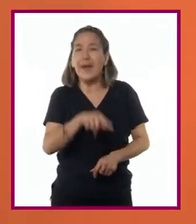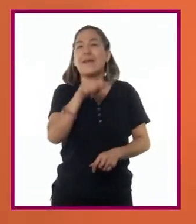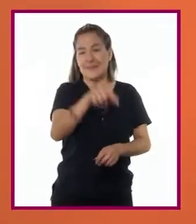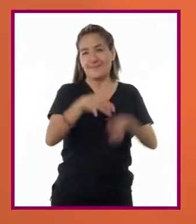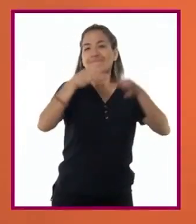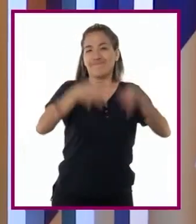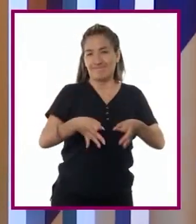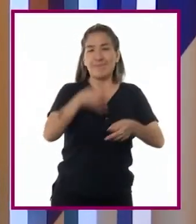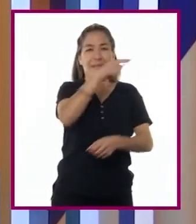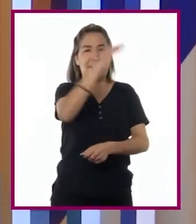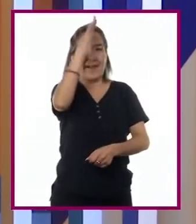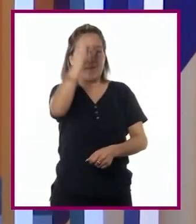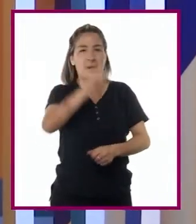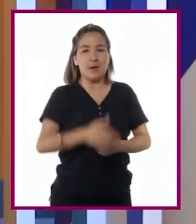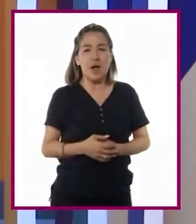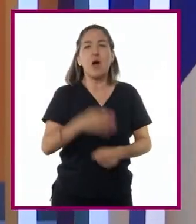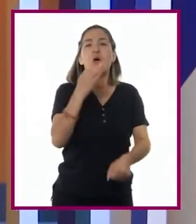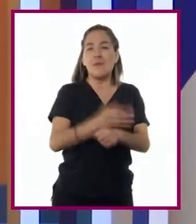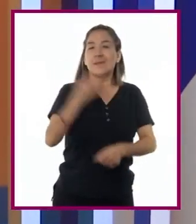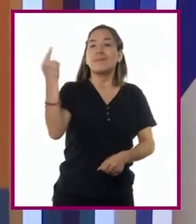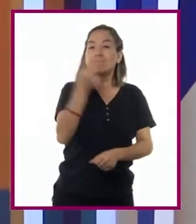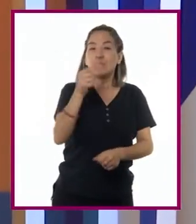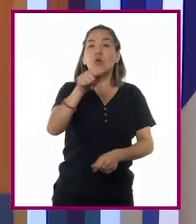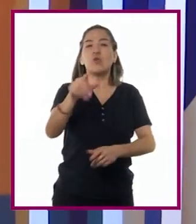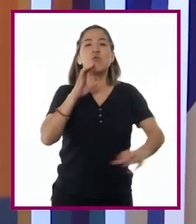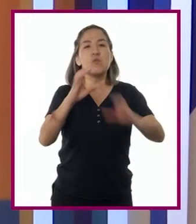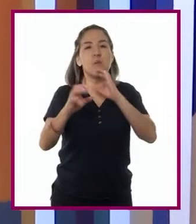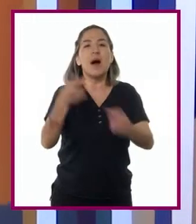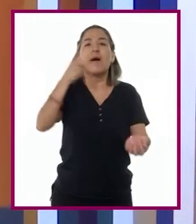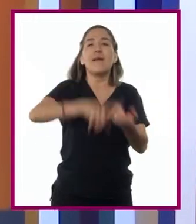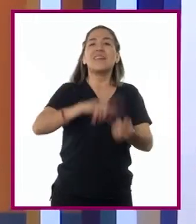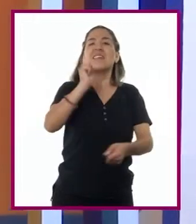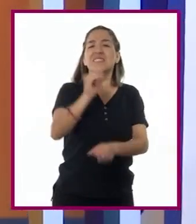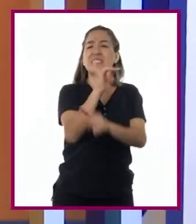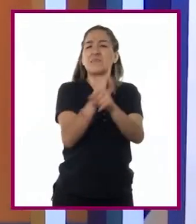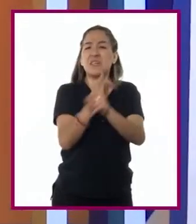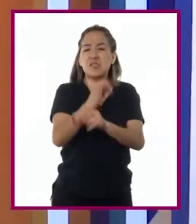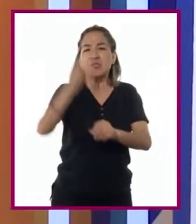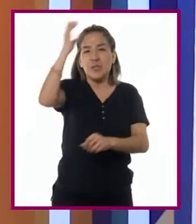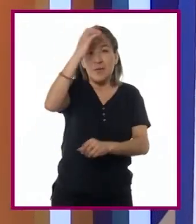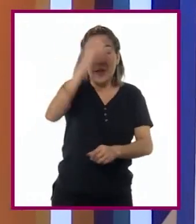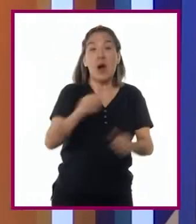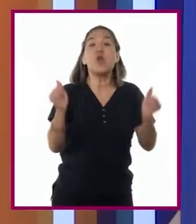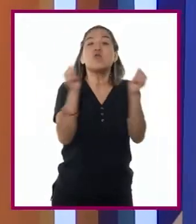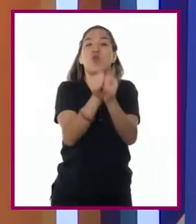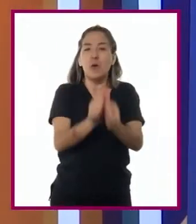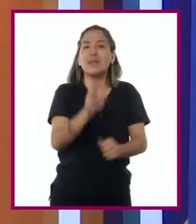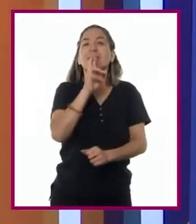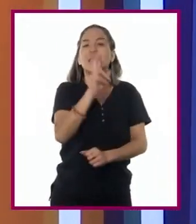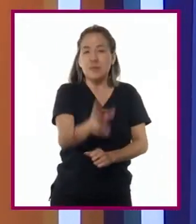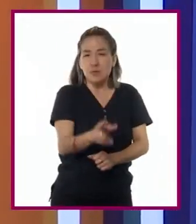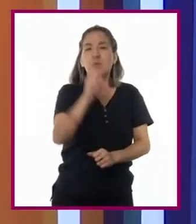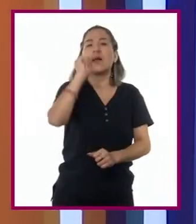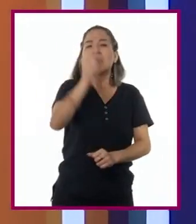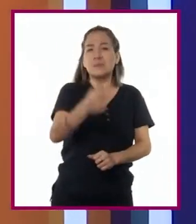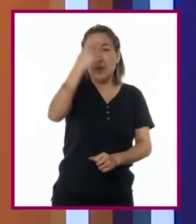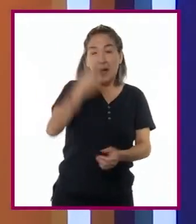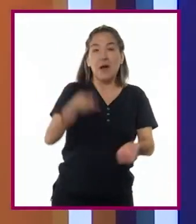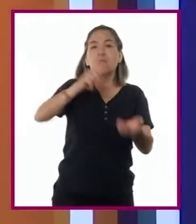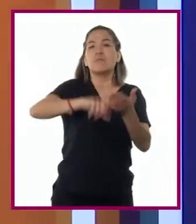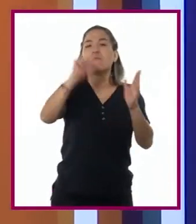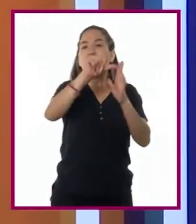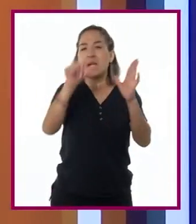es necesaria la comunicación de investigaciones científicas y sus resultados, a través de los artículos publicados